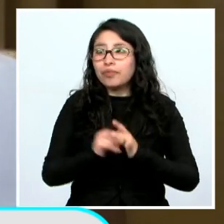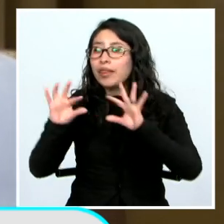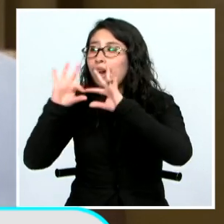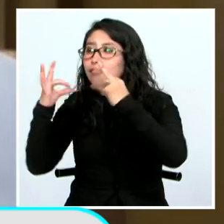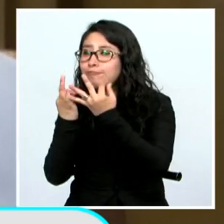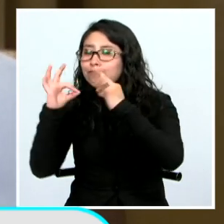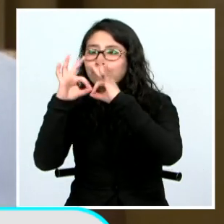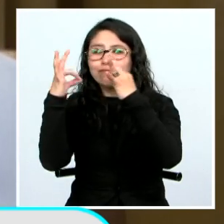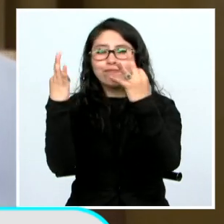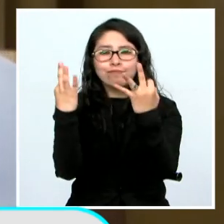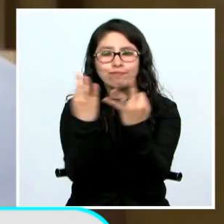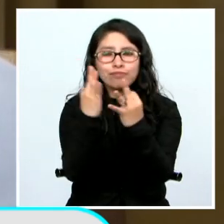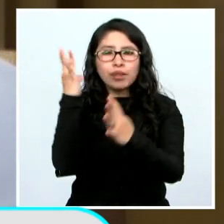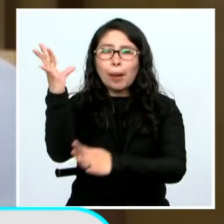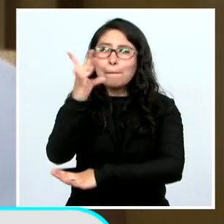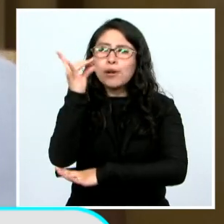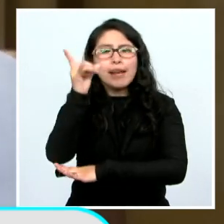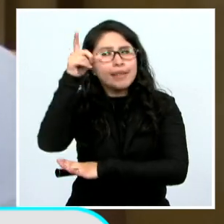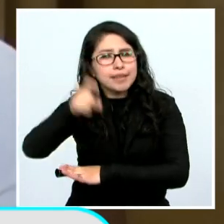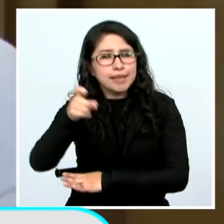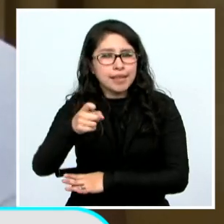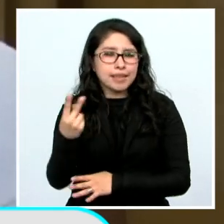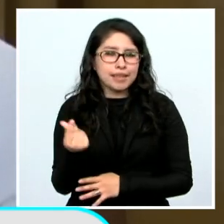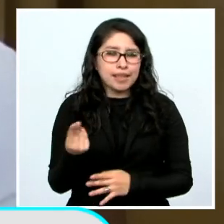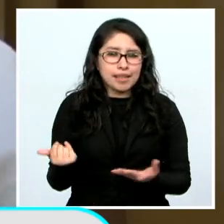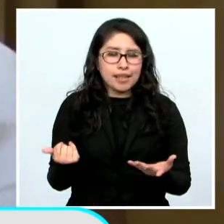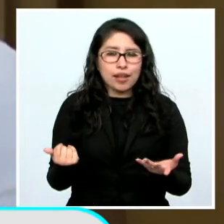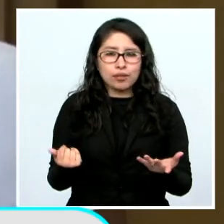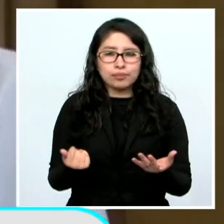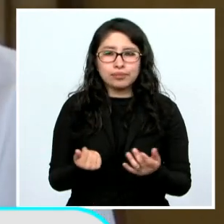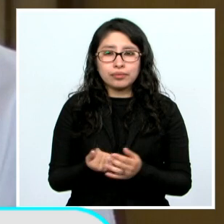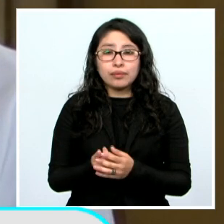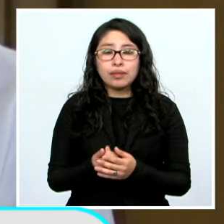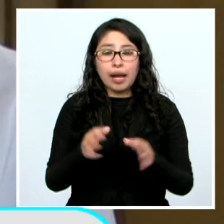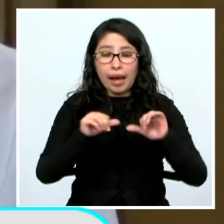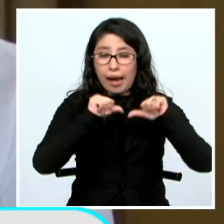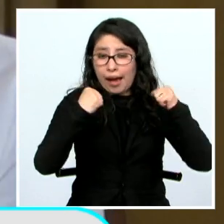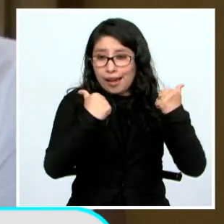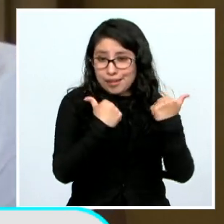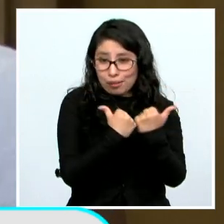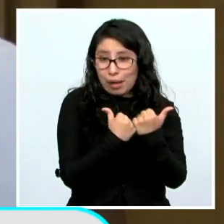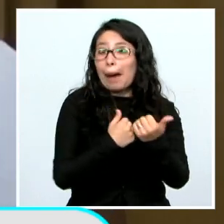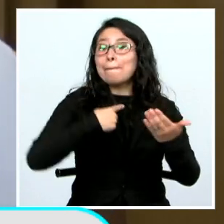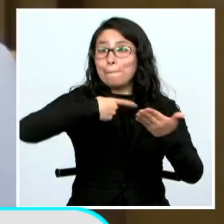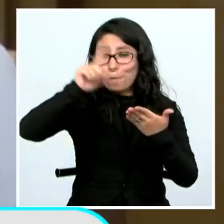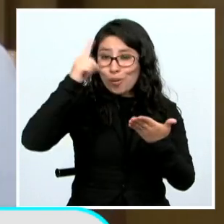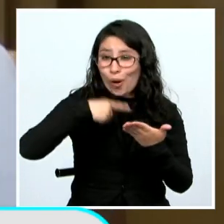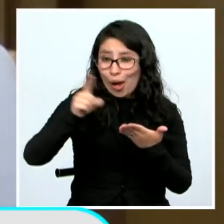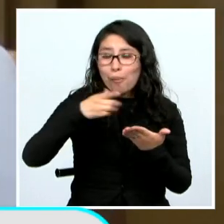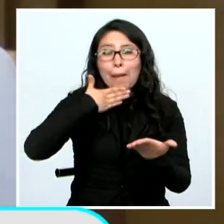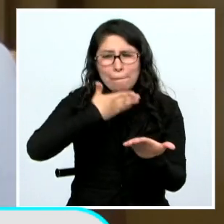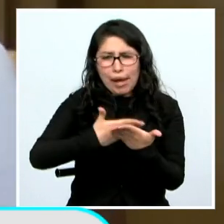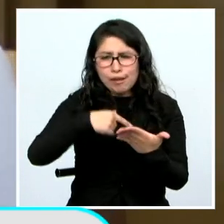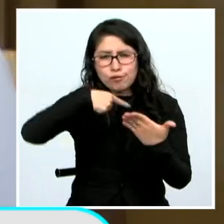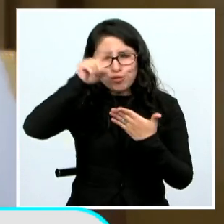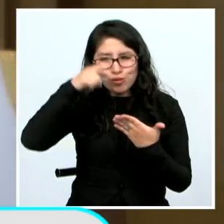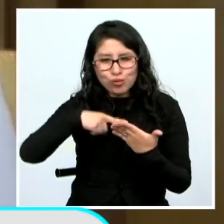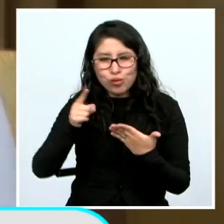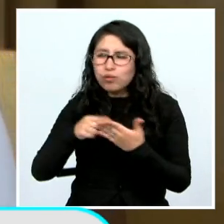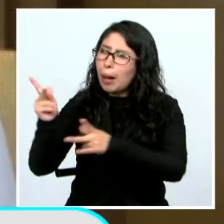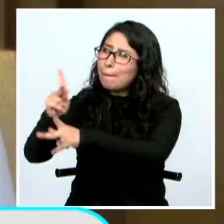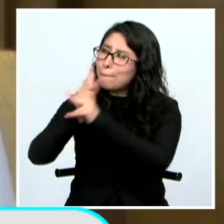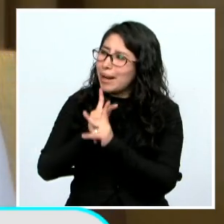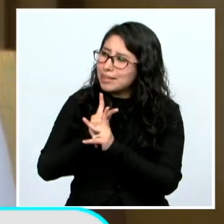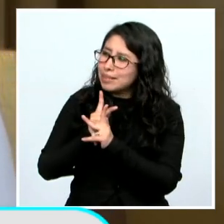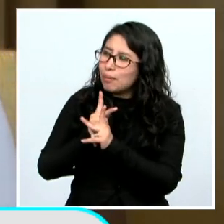bolivianas son las que la necesitan. Una vez los asambleístas del MAS liberen esos recursos económicos, estaremos